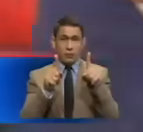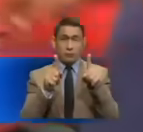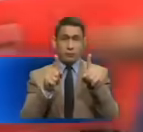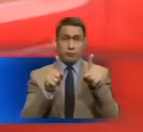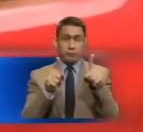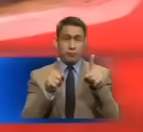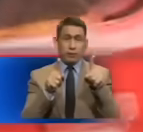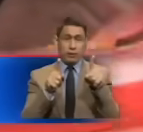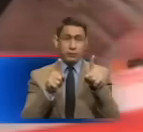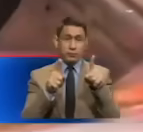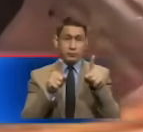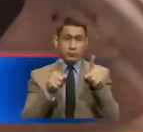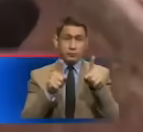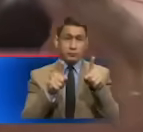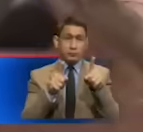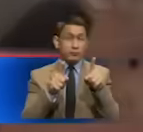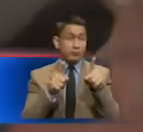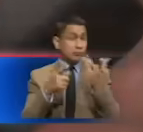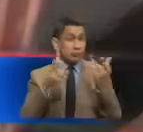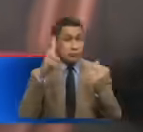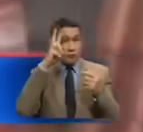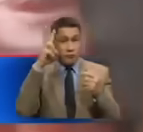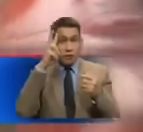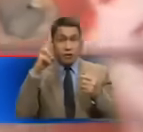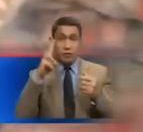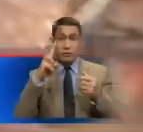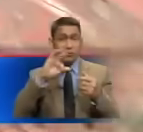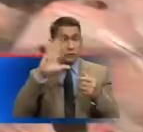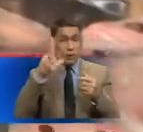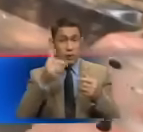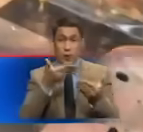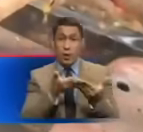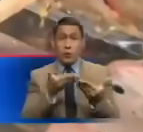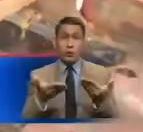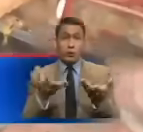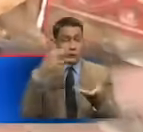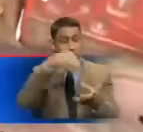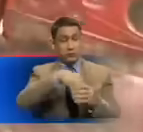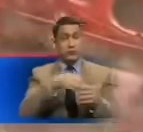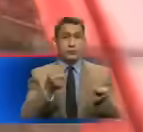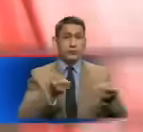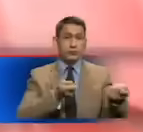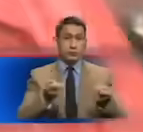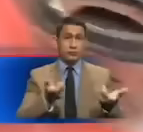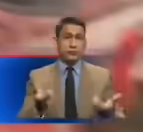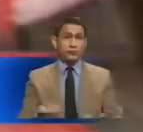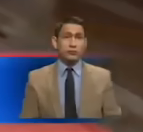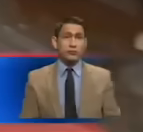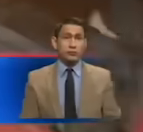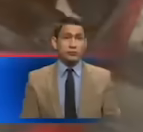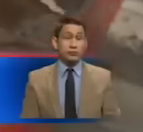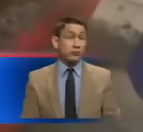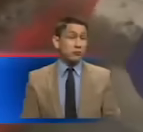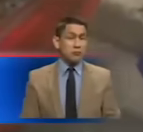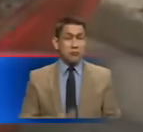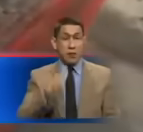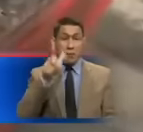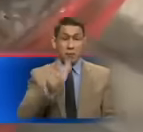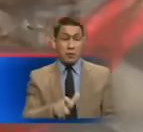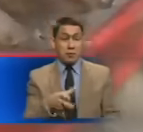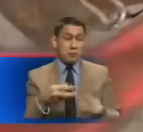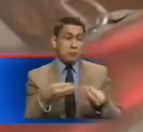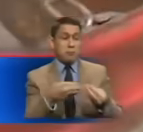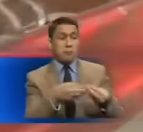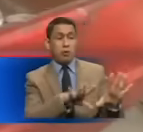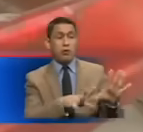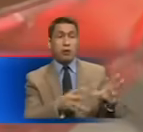hay nada, se han llevado todo. La historia de estos vehículos es que un día llegaron, lo dejaron aquí,